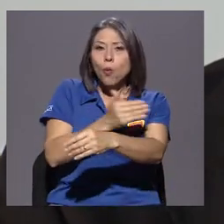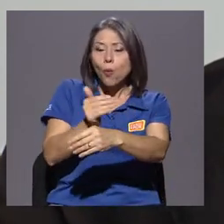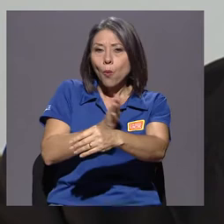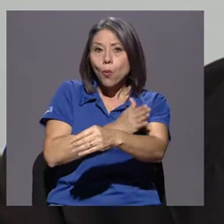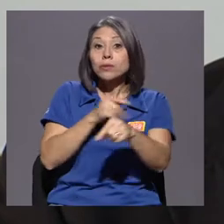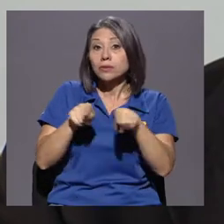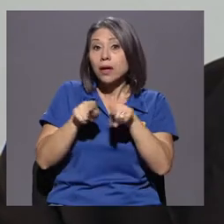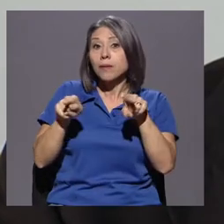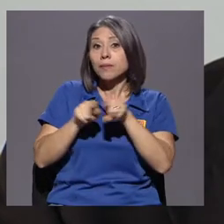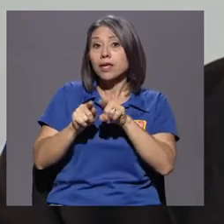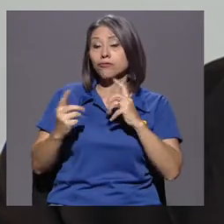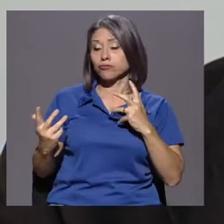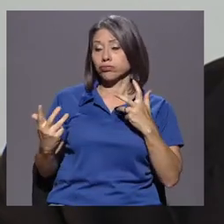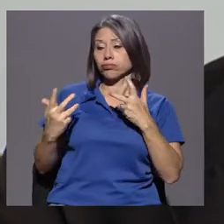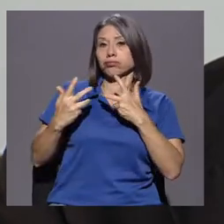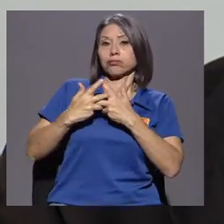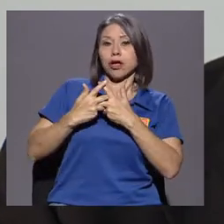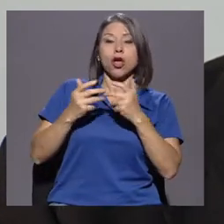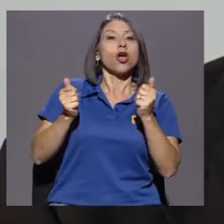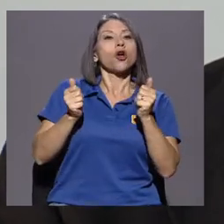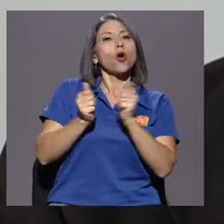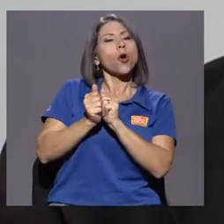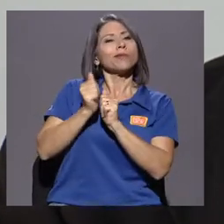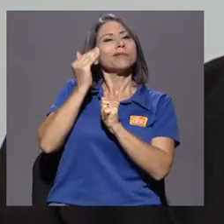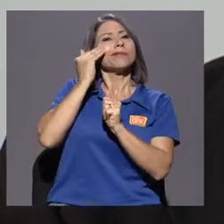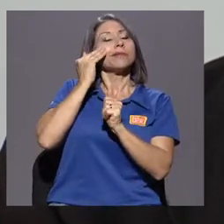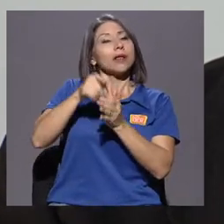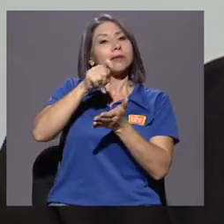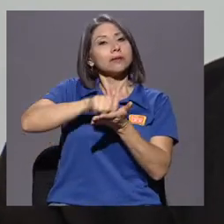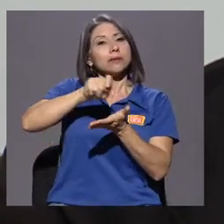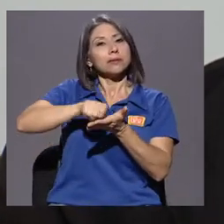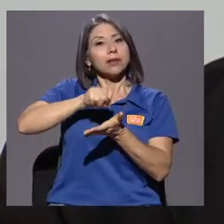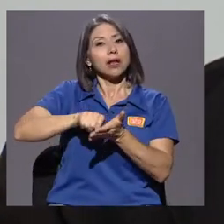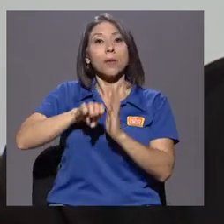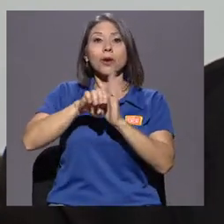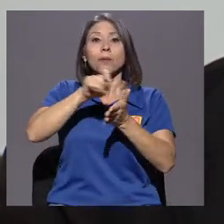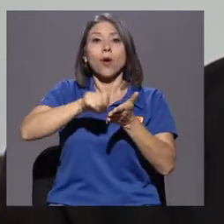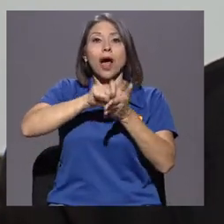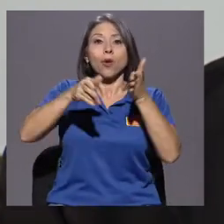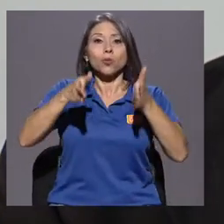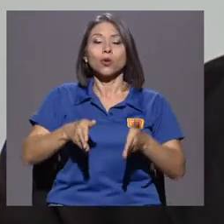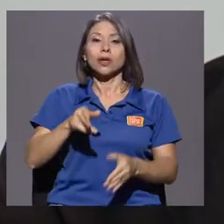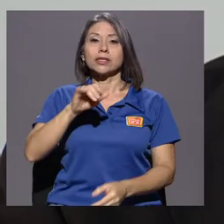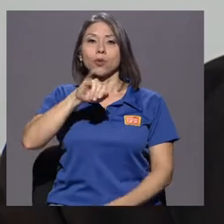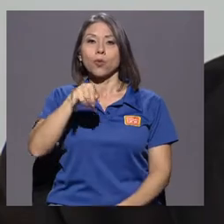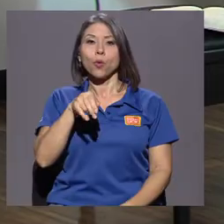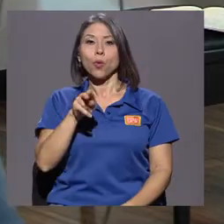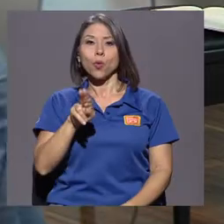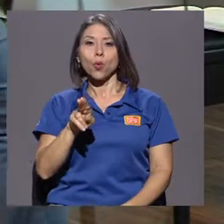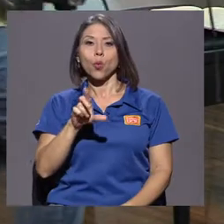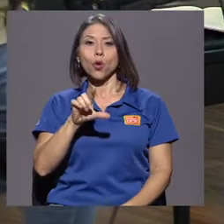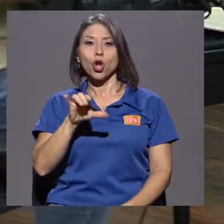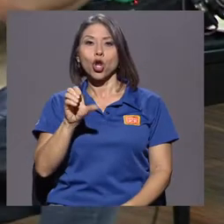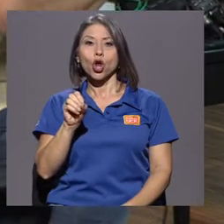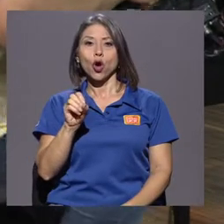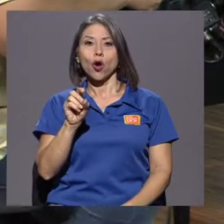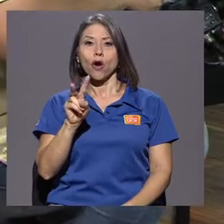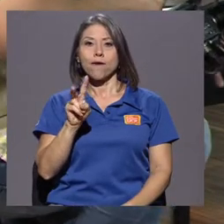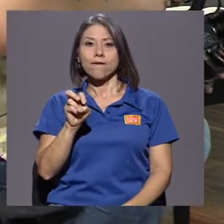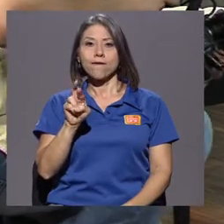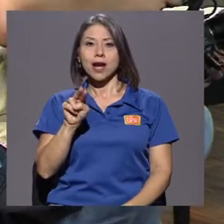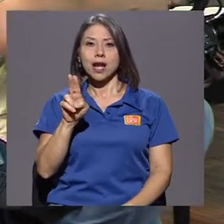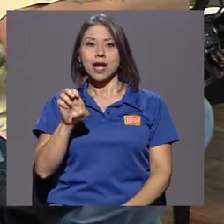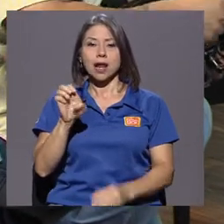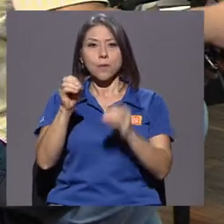se complementó por una llegada sobre todo con la literatura y autores como julio verne fueron muy importantes para usted siempre fui un sí